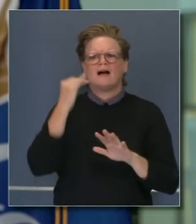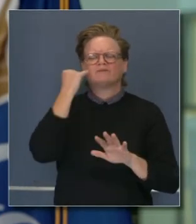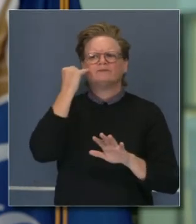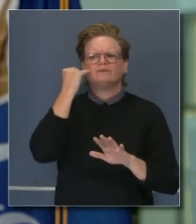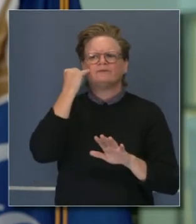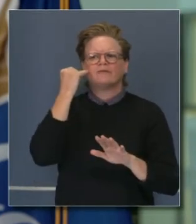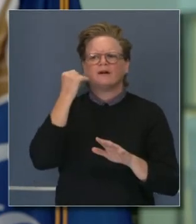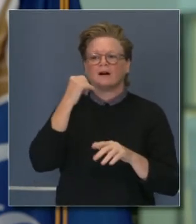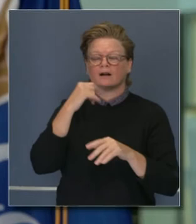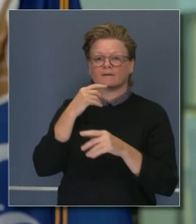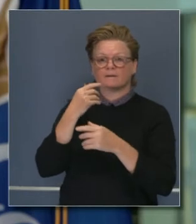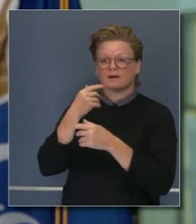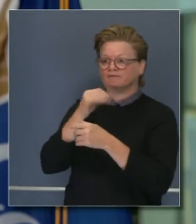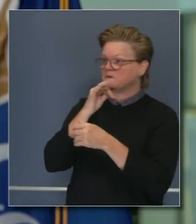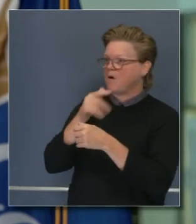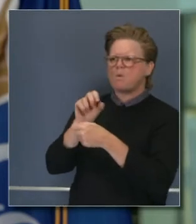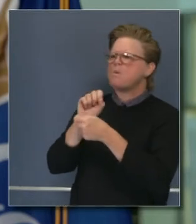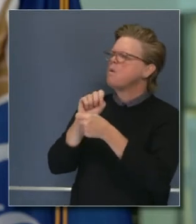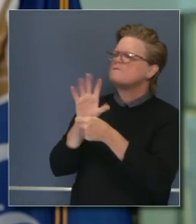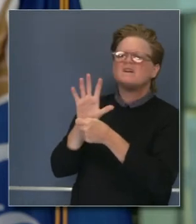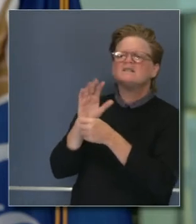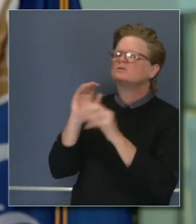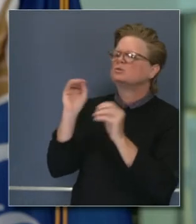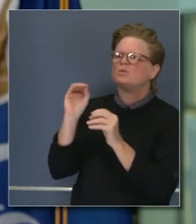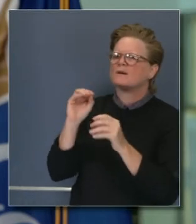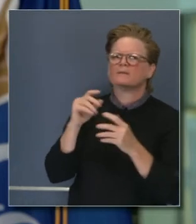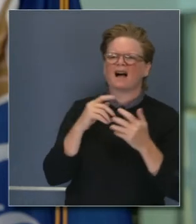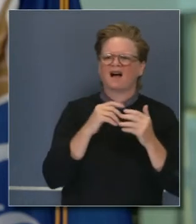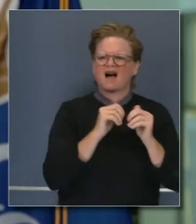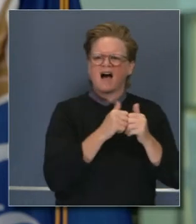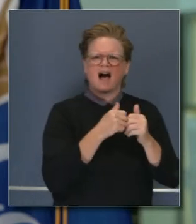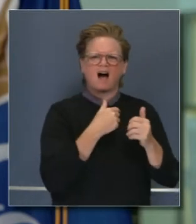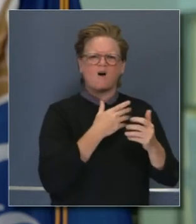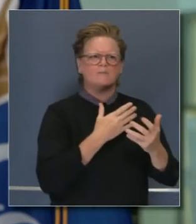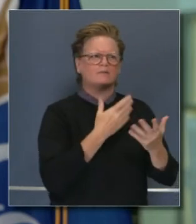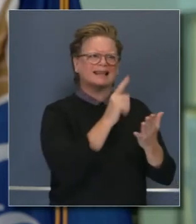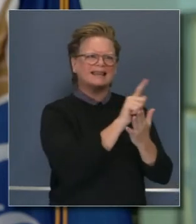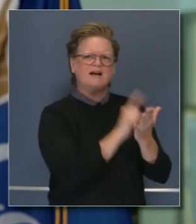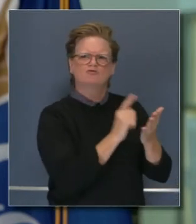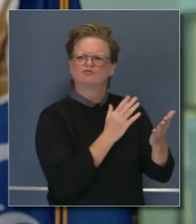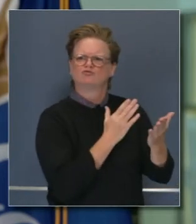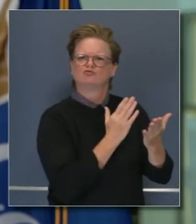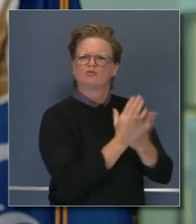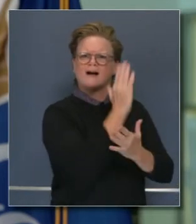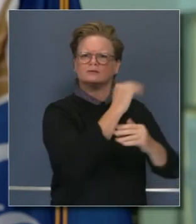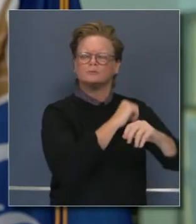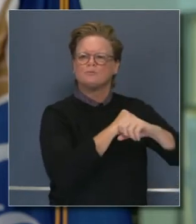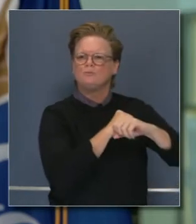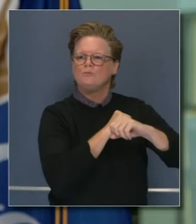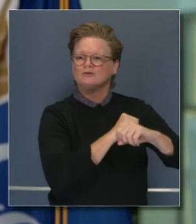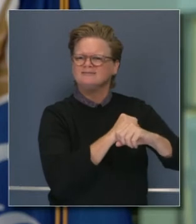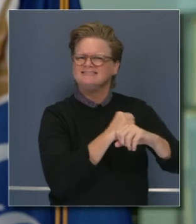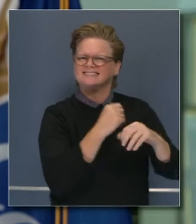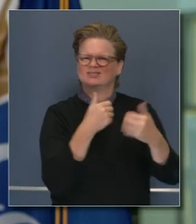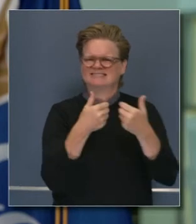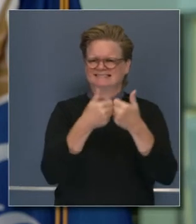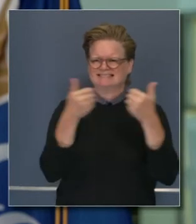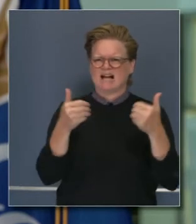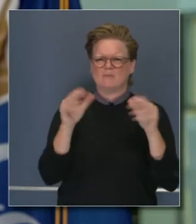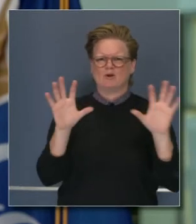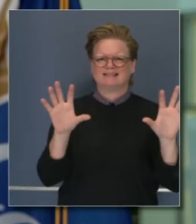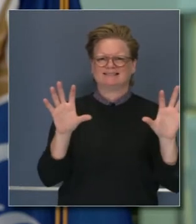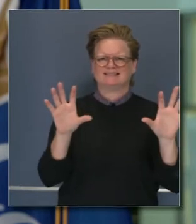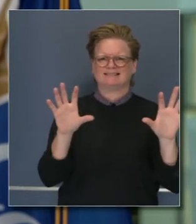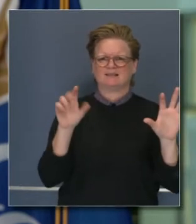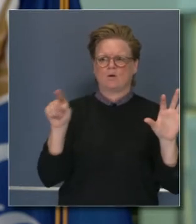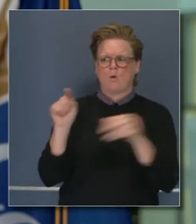uno acomodarse para que se observen los derechos de cada individuo fuera de cuestiones de COVID-19 en